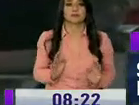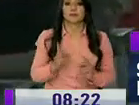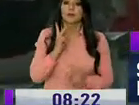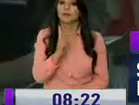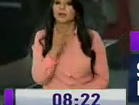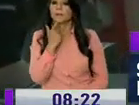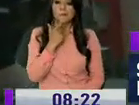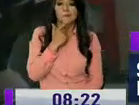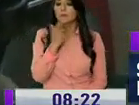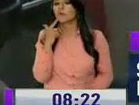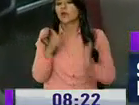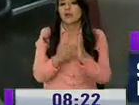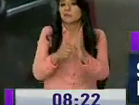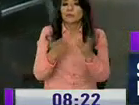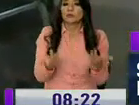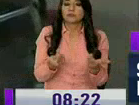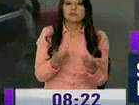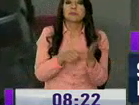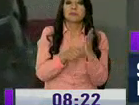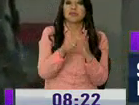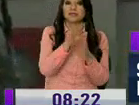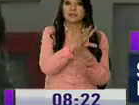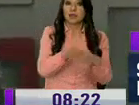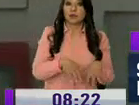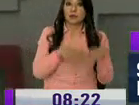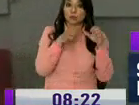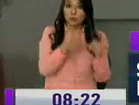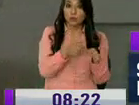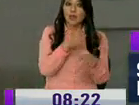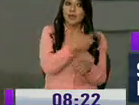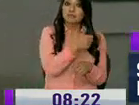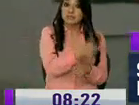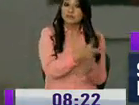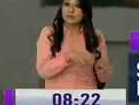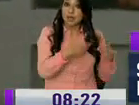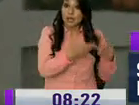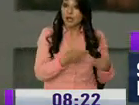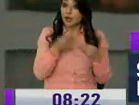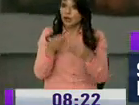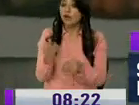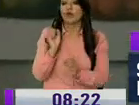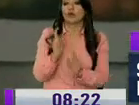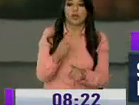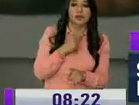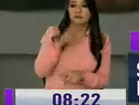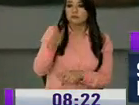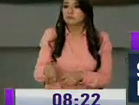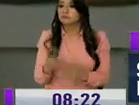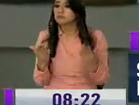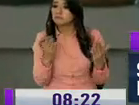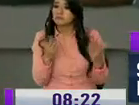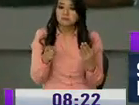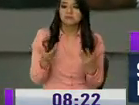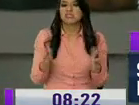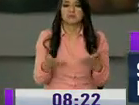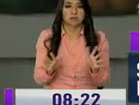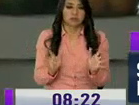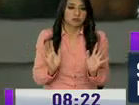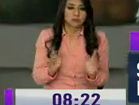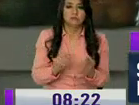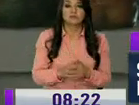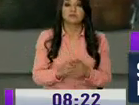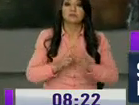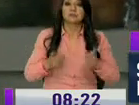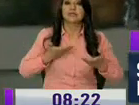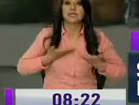tenemos nosotros que de parte del Ministerio de Agricultura, que es el que da los precios, es lo que se hace. Pero en cuanto a tiendas,